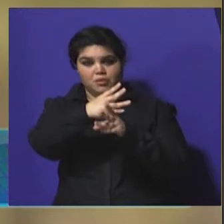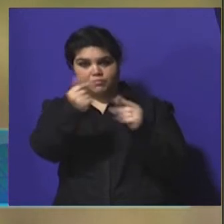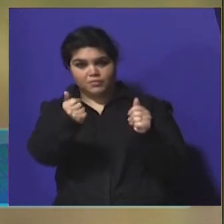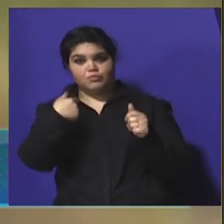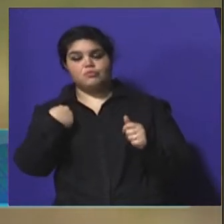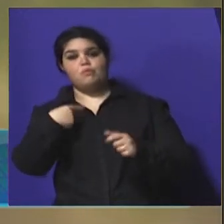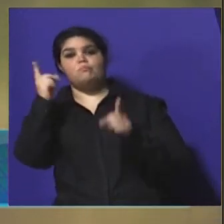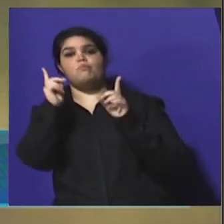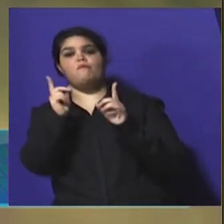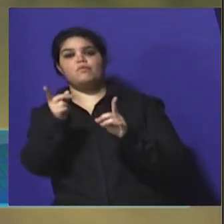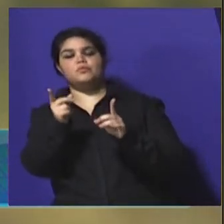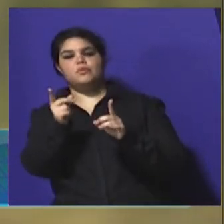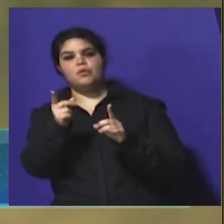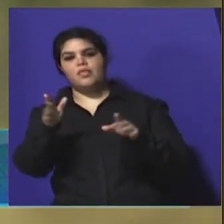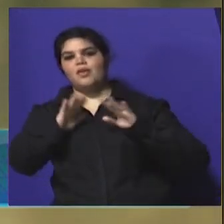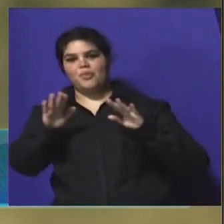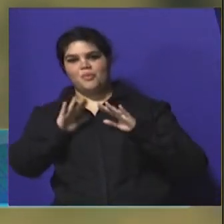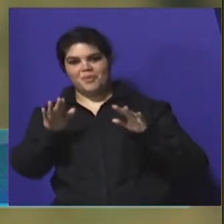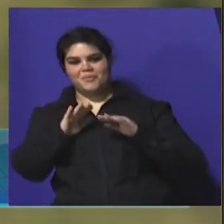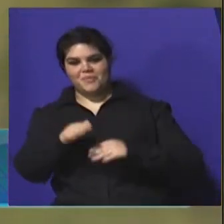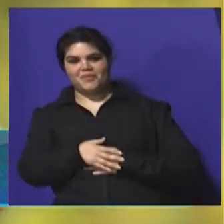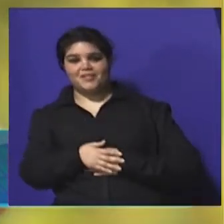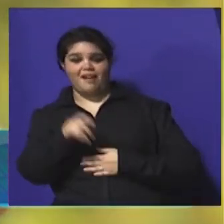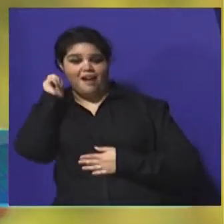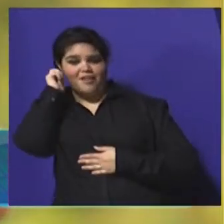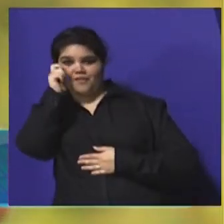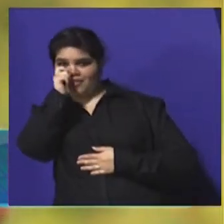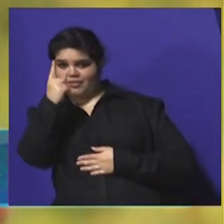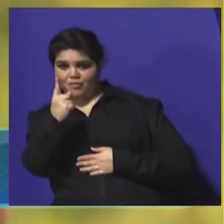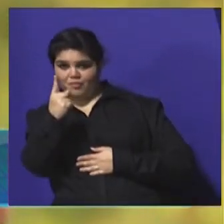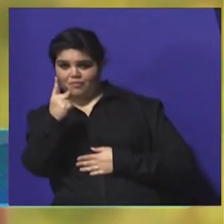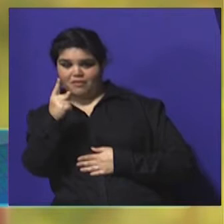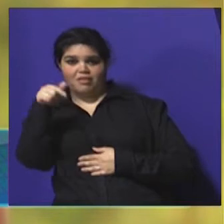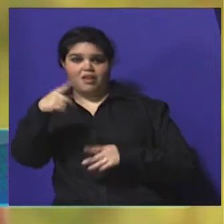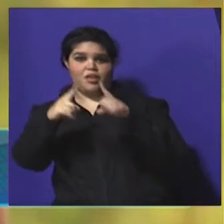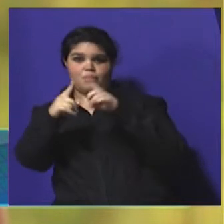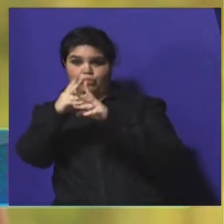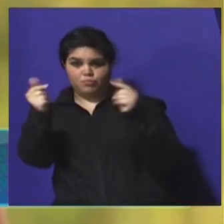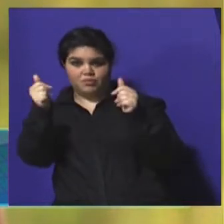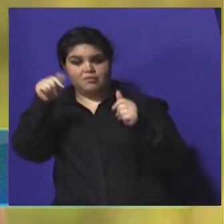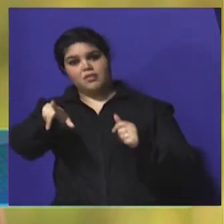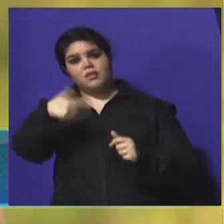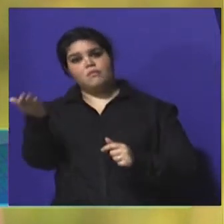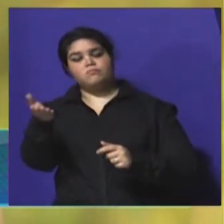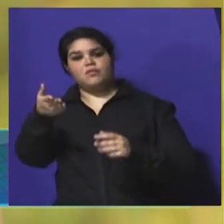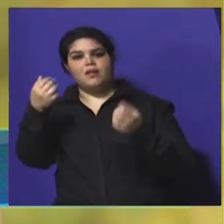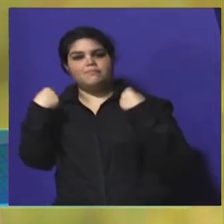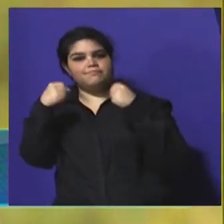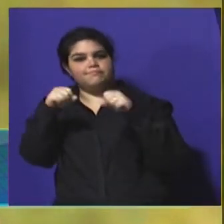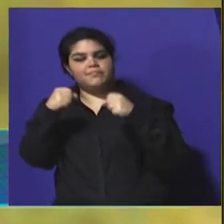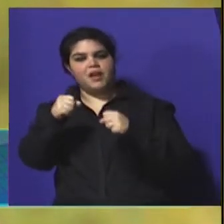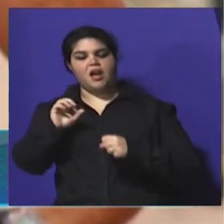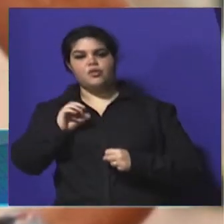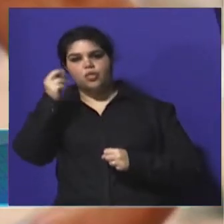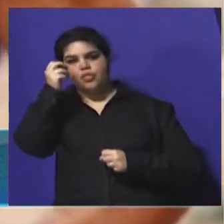educación física y con 21 años que salí de 10 me puse cada vez a entrenar en el 2012 tuve la oportunidad